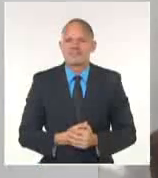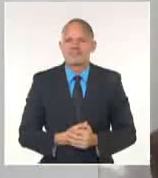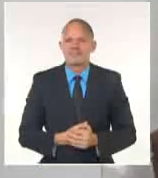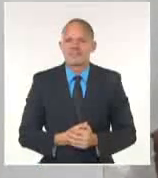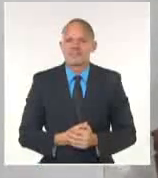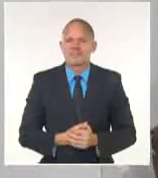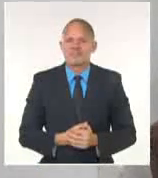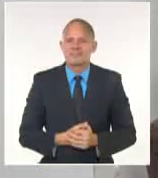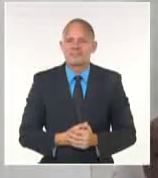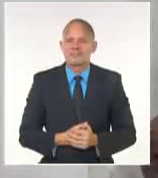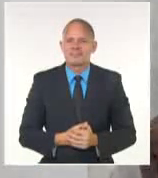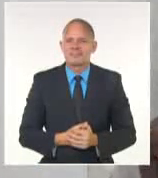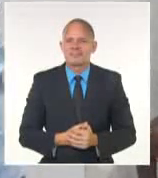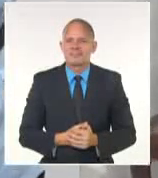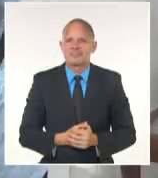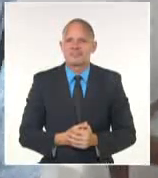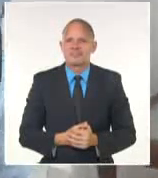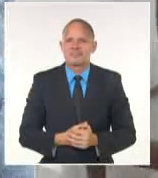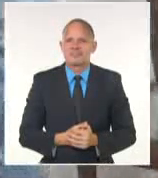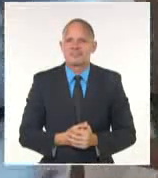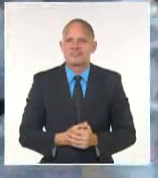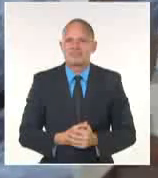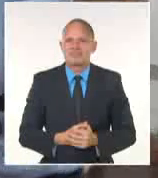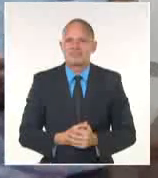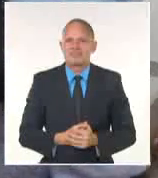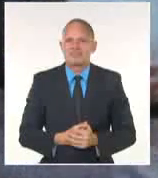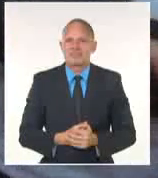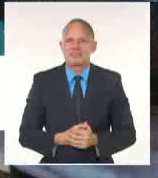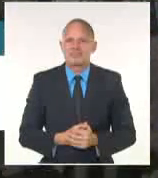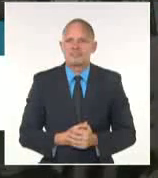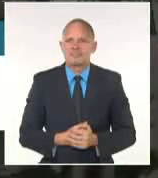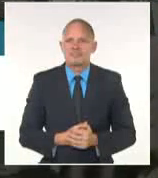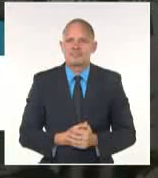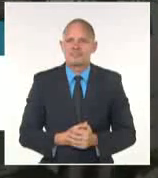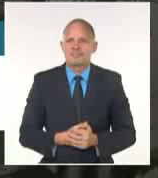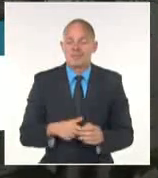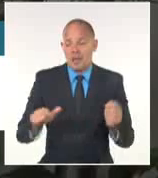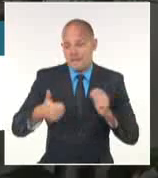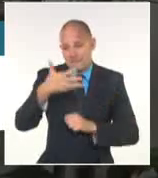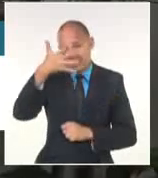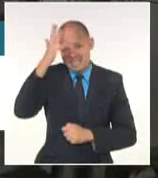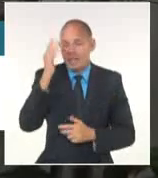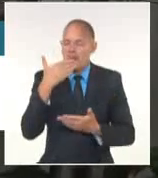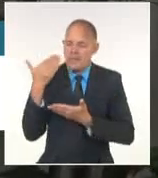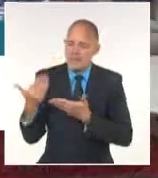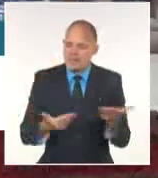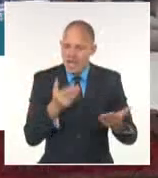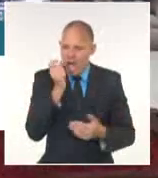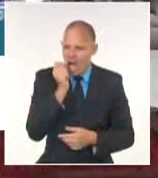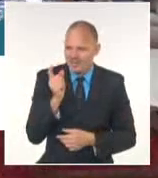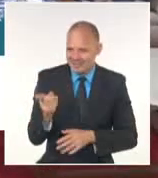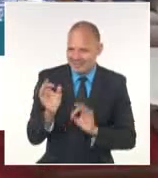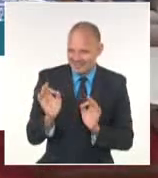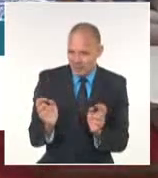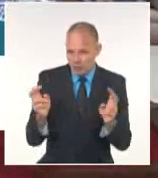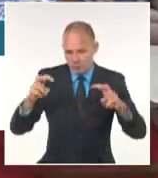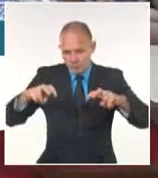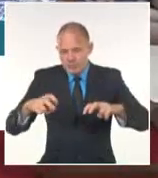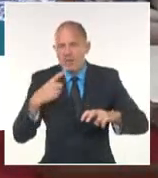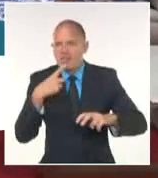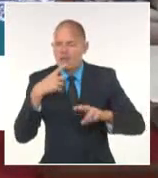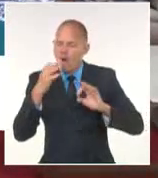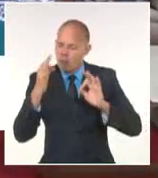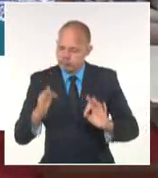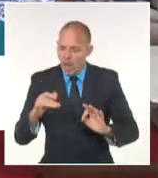Tras la cordial bienvenida, el presidente de la República, Miguel Díaz-Canel Bermúdez, reiteró el apoyo y